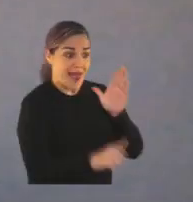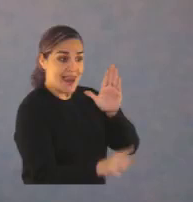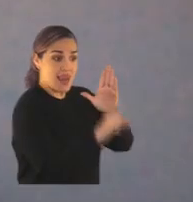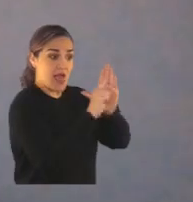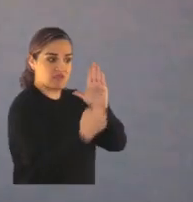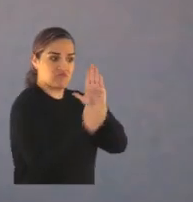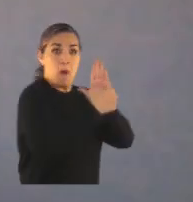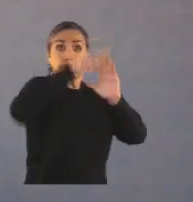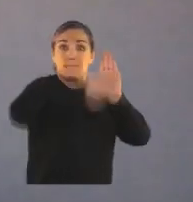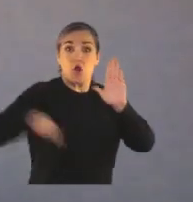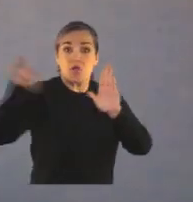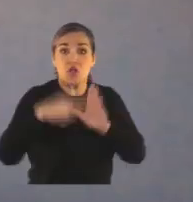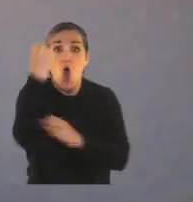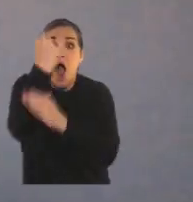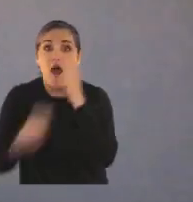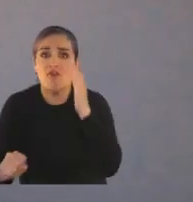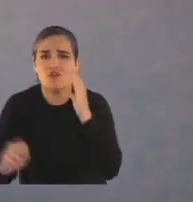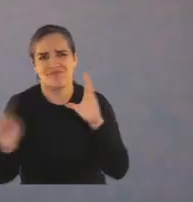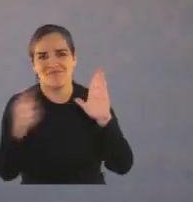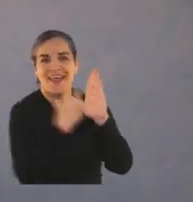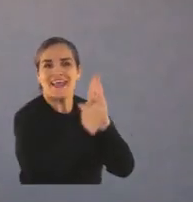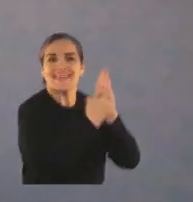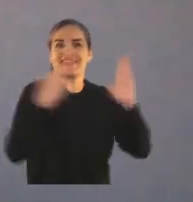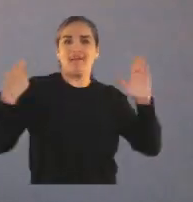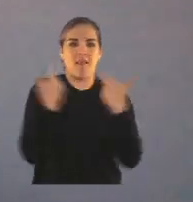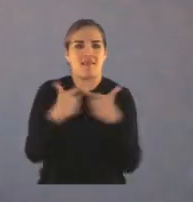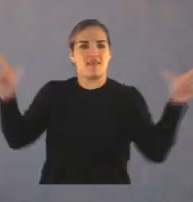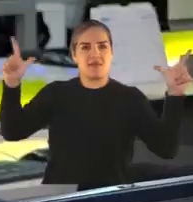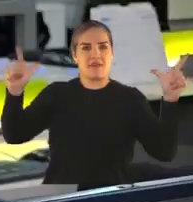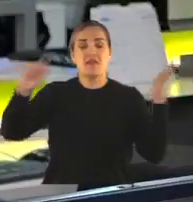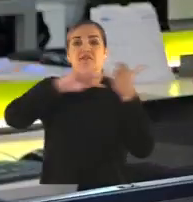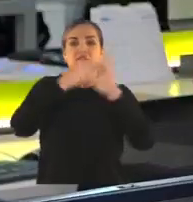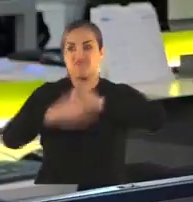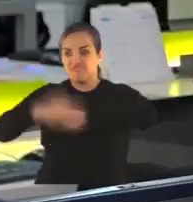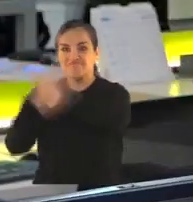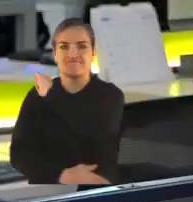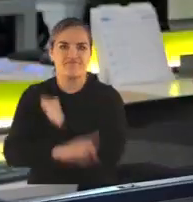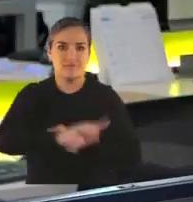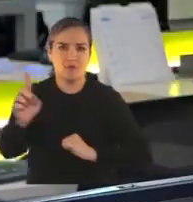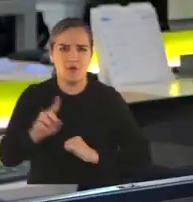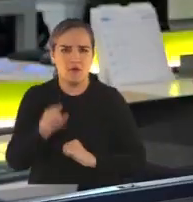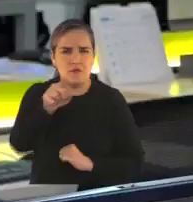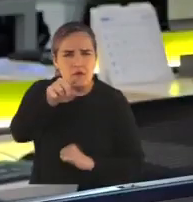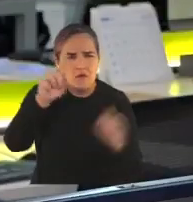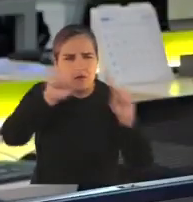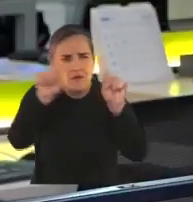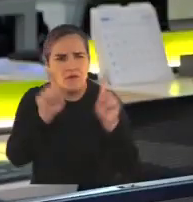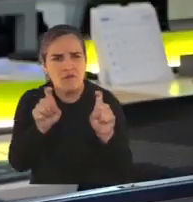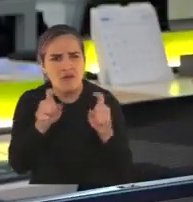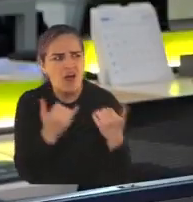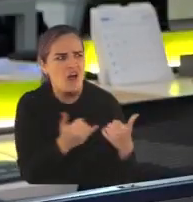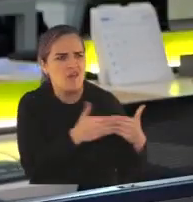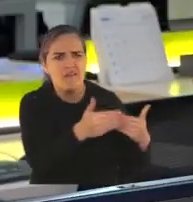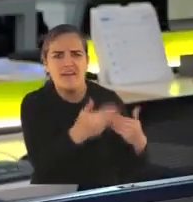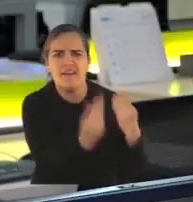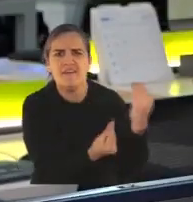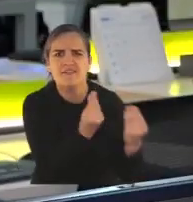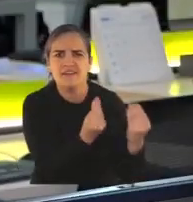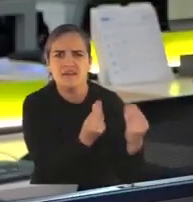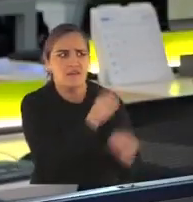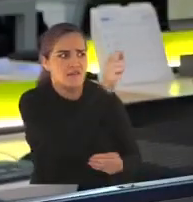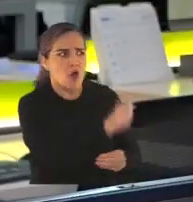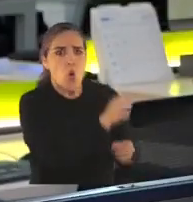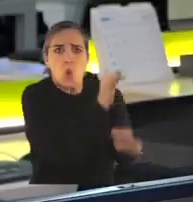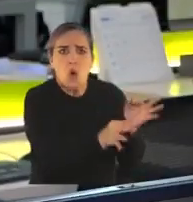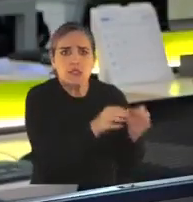aborto, buscamos que se regule por fuera del ámbito penal. Pero usted se preguntará, ¿y entonces ahora qué va a pasar? Por el momento,